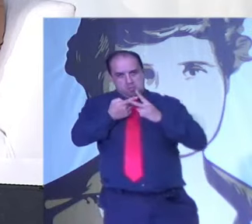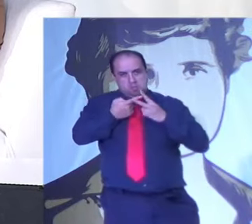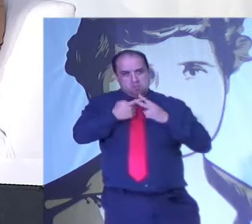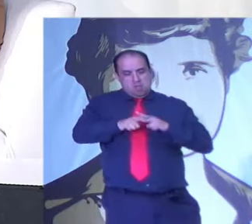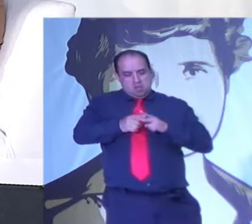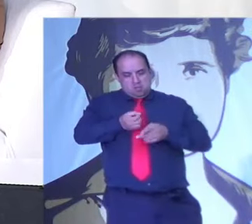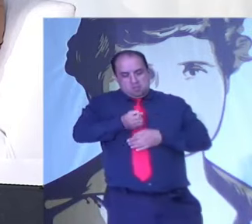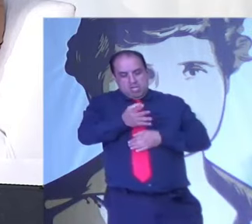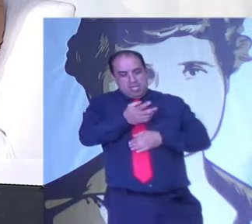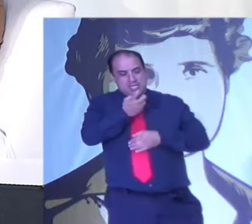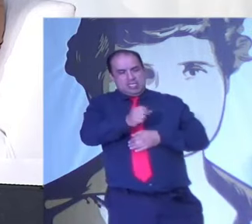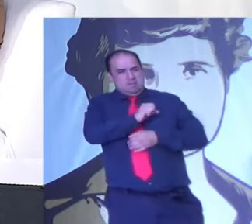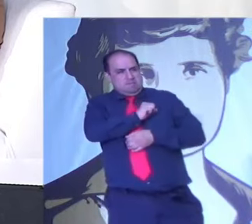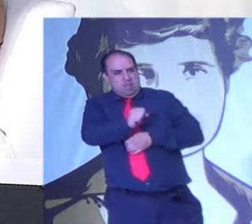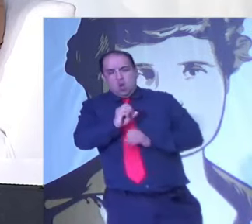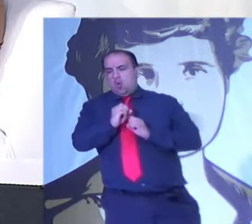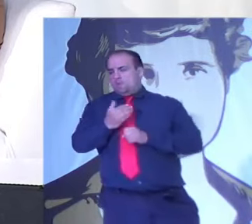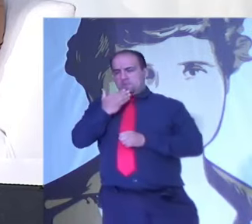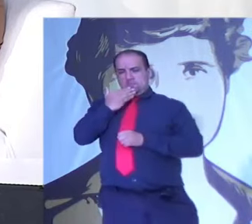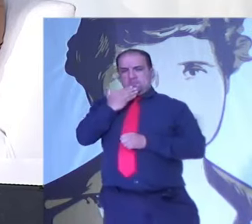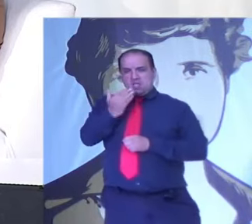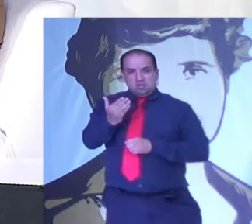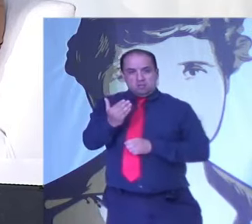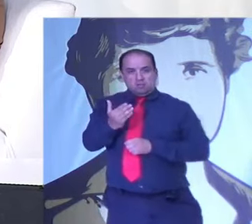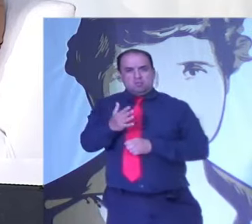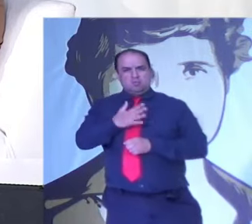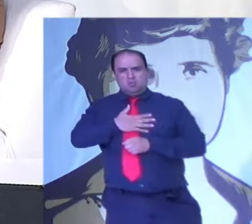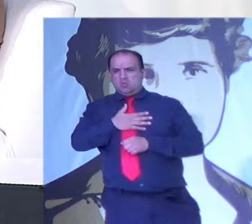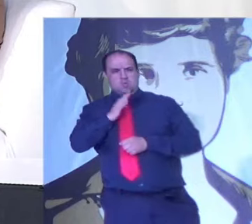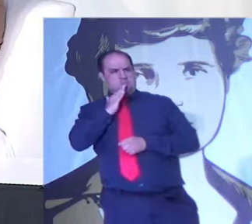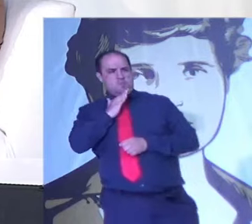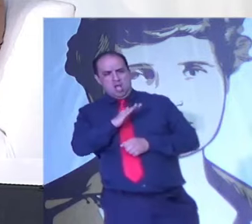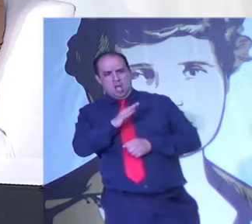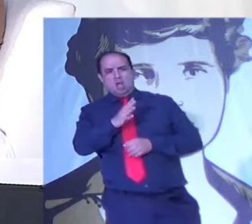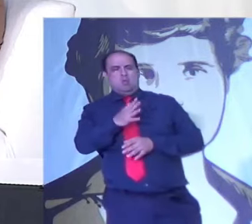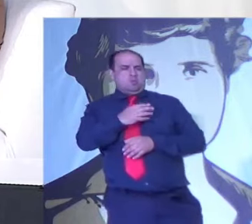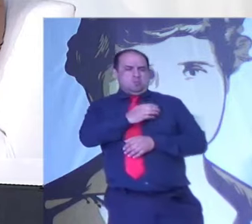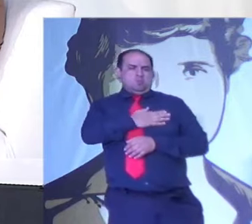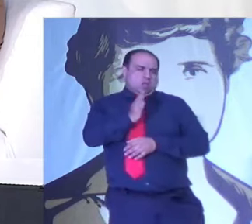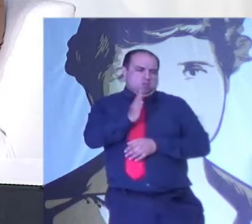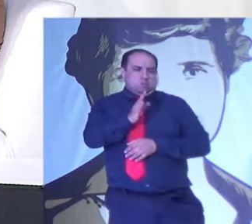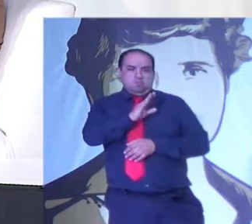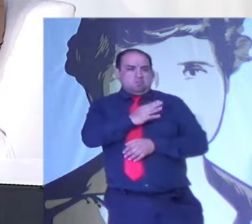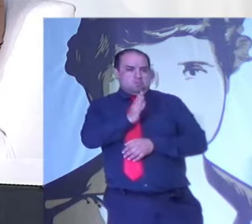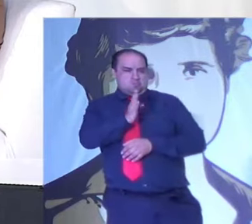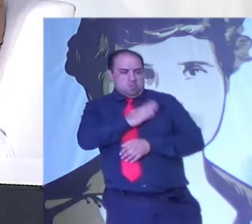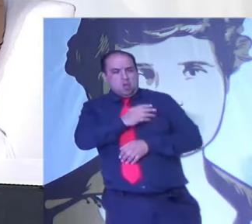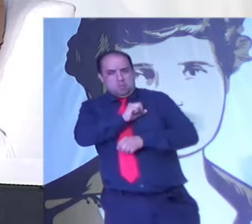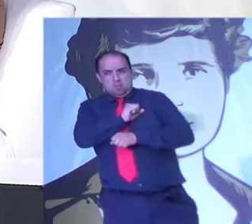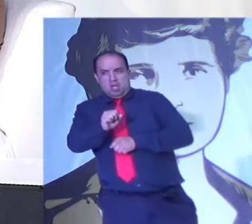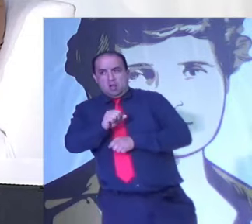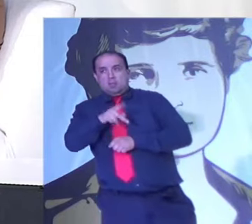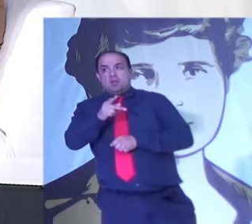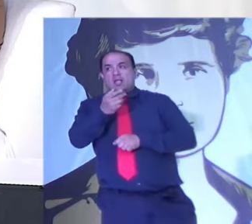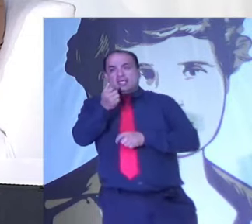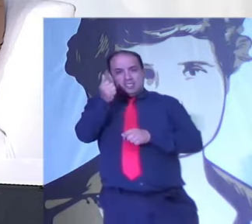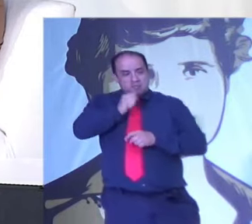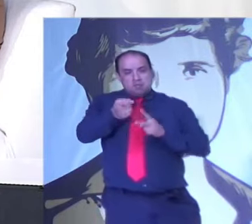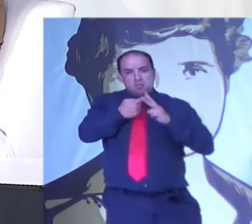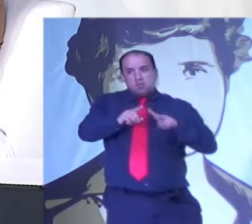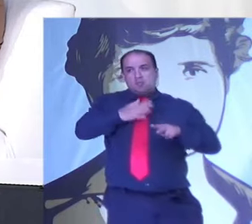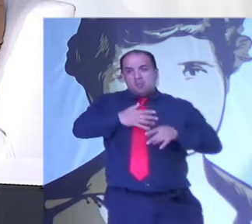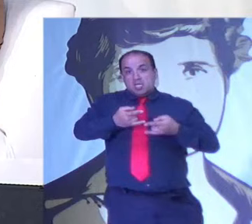muy malos o son muy buenos, ni yo no soy ni malo ni bueno. Pero siempre parto de mi propia historia para contarlo, ¿no? Y bueno,